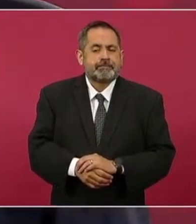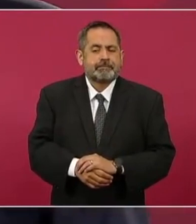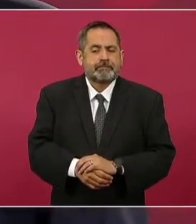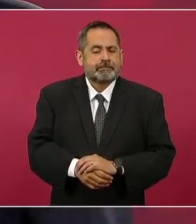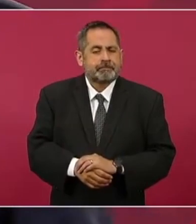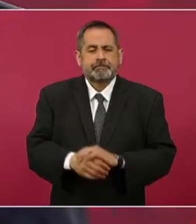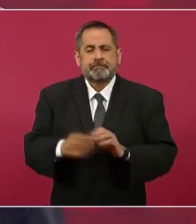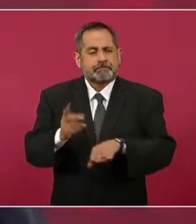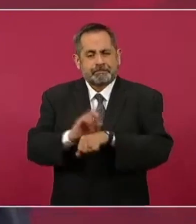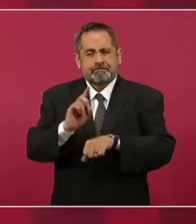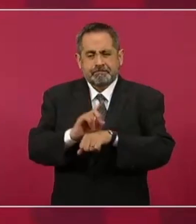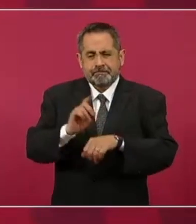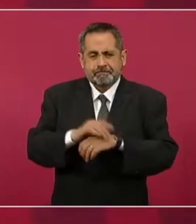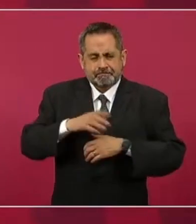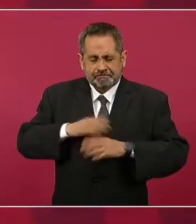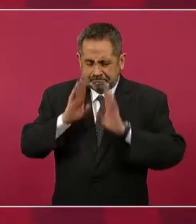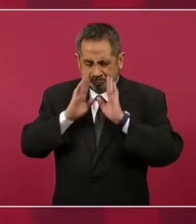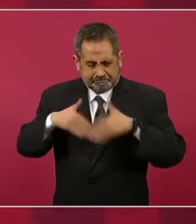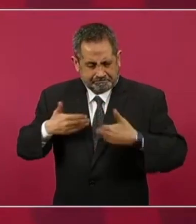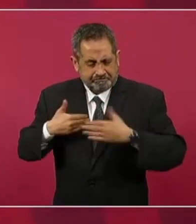todos los días me confieso